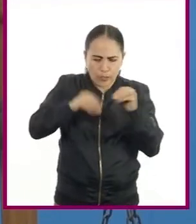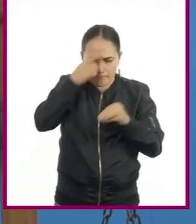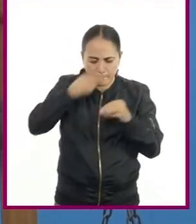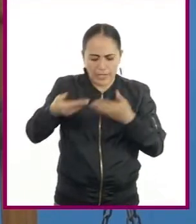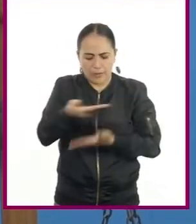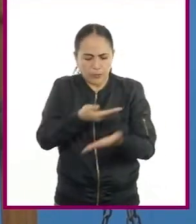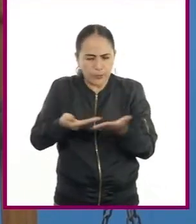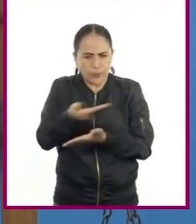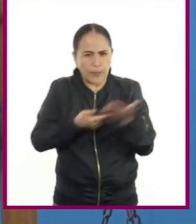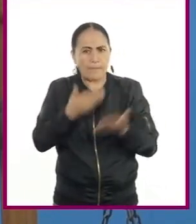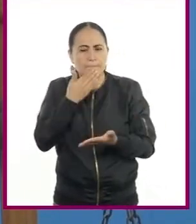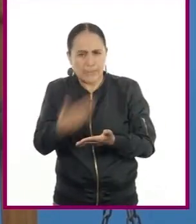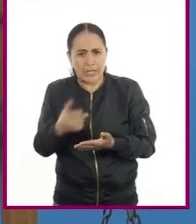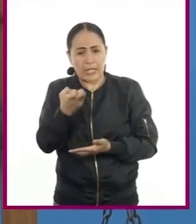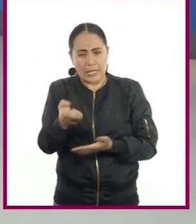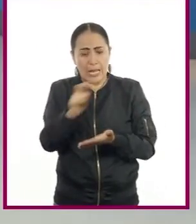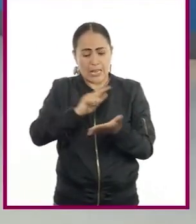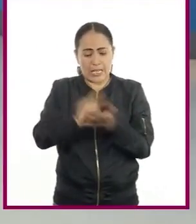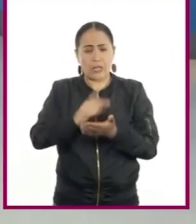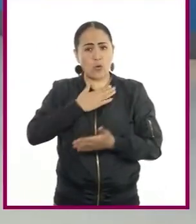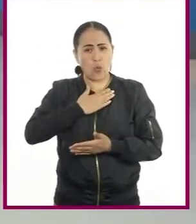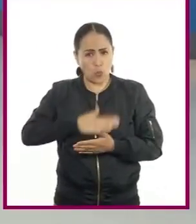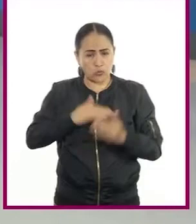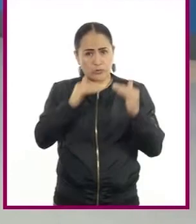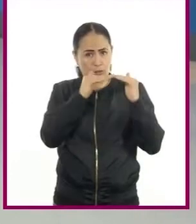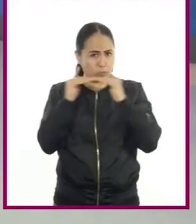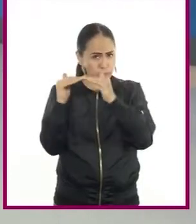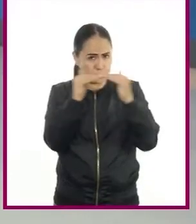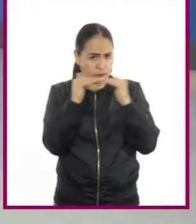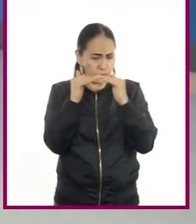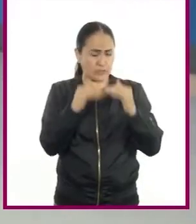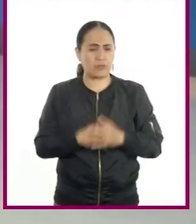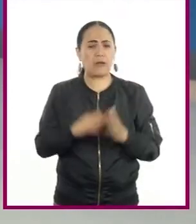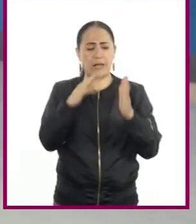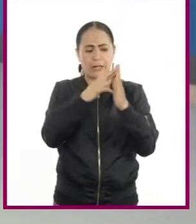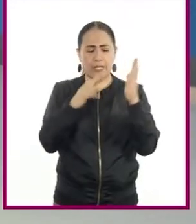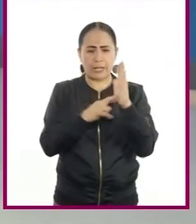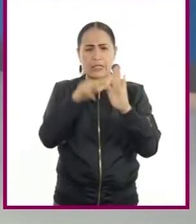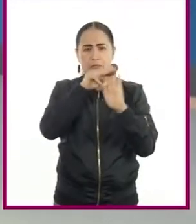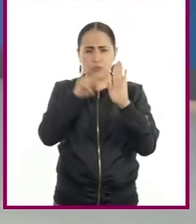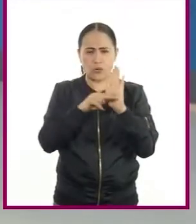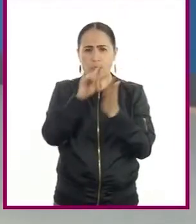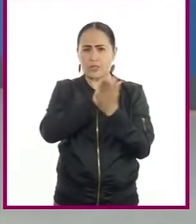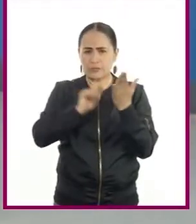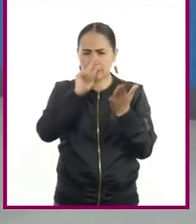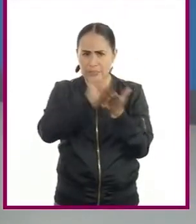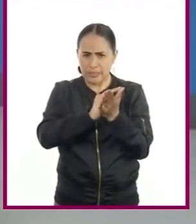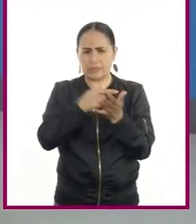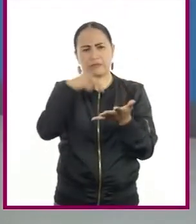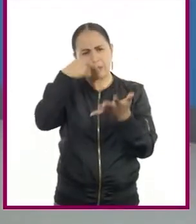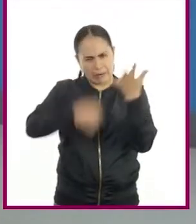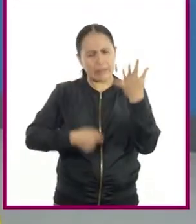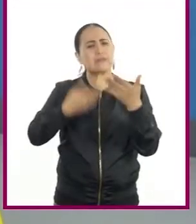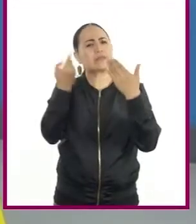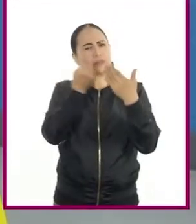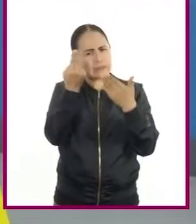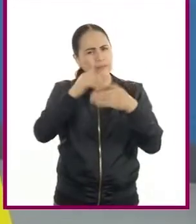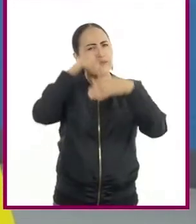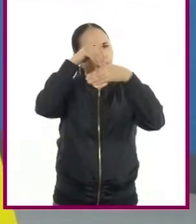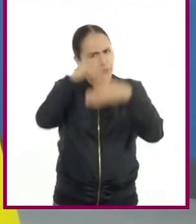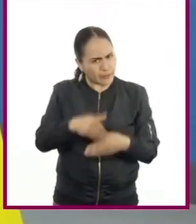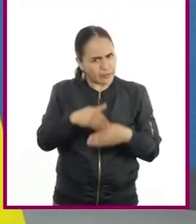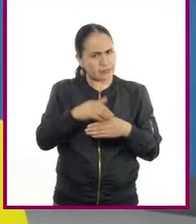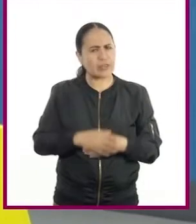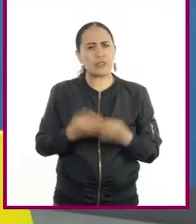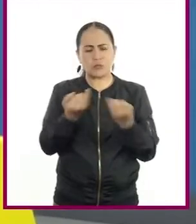sean justas y equitativas. Reglas, normas y leyes que se apliquen y que contemplen